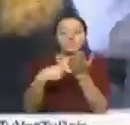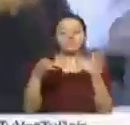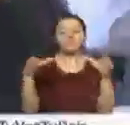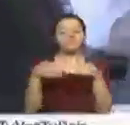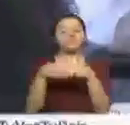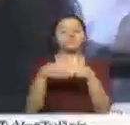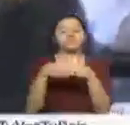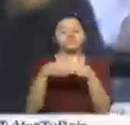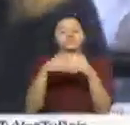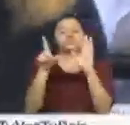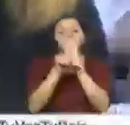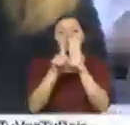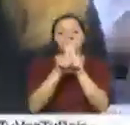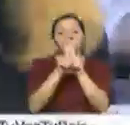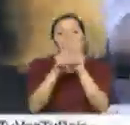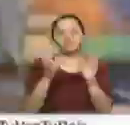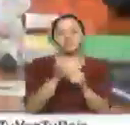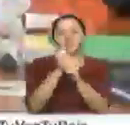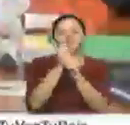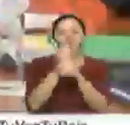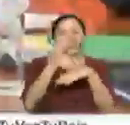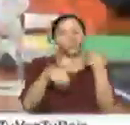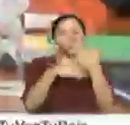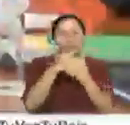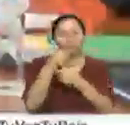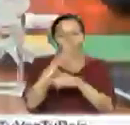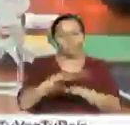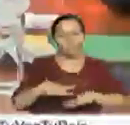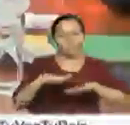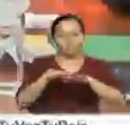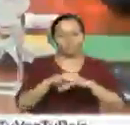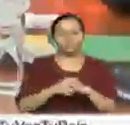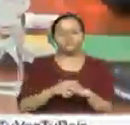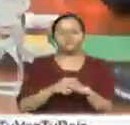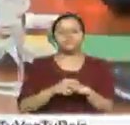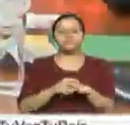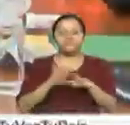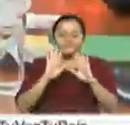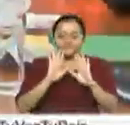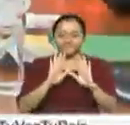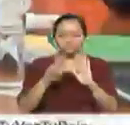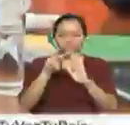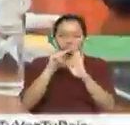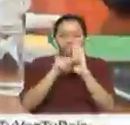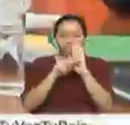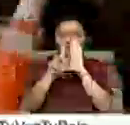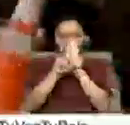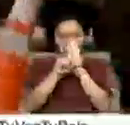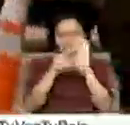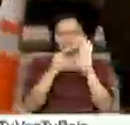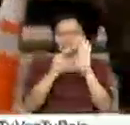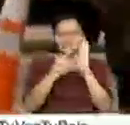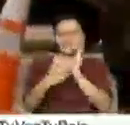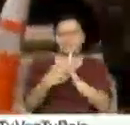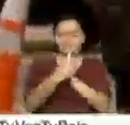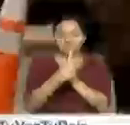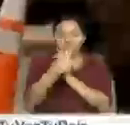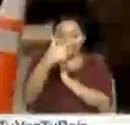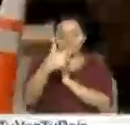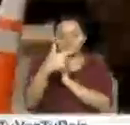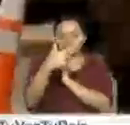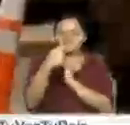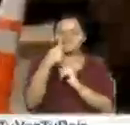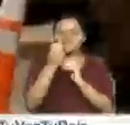Orgánico de Entidades de Seguridad Ciudadana y Orden Público. Esta normativa establece en el libro tercero la creación del Servicio